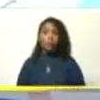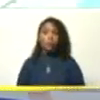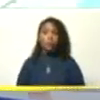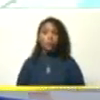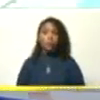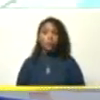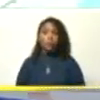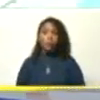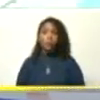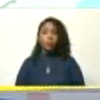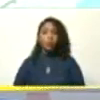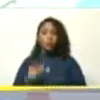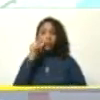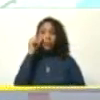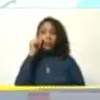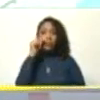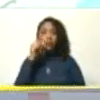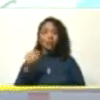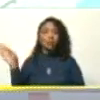El hombre le puso.